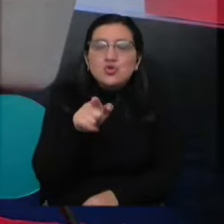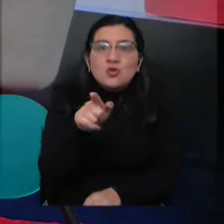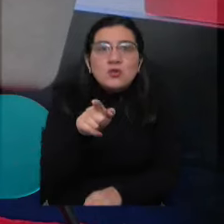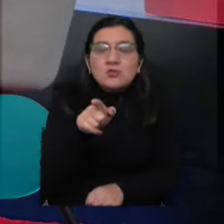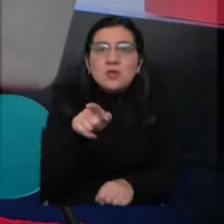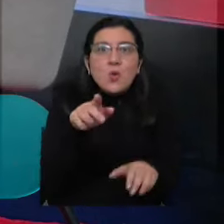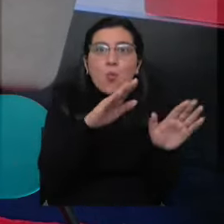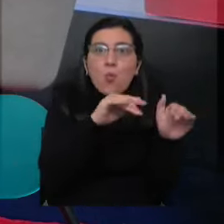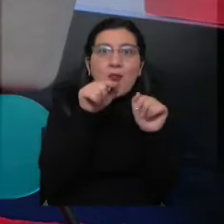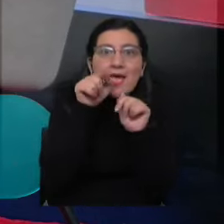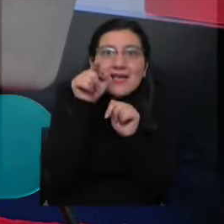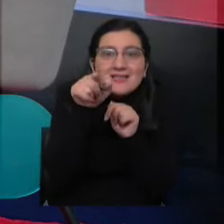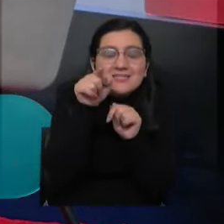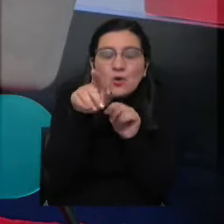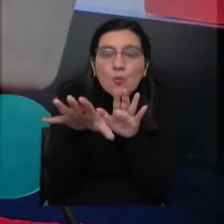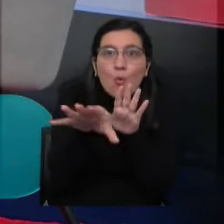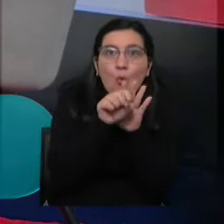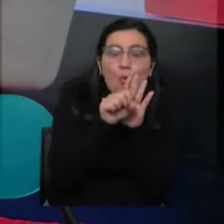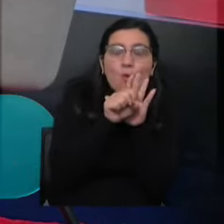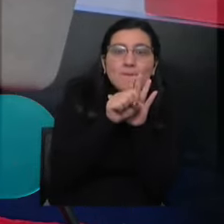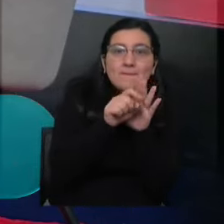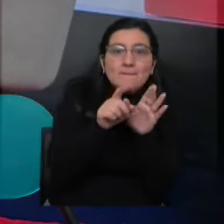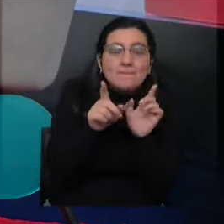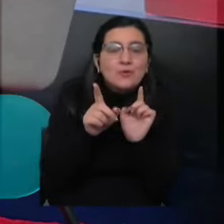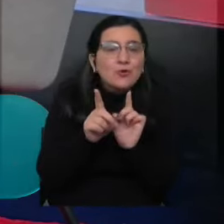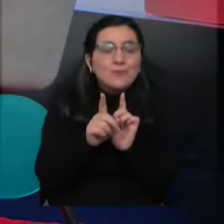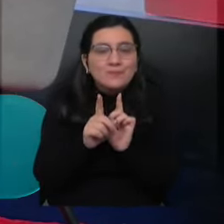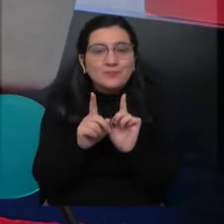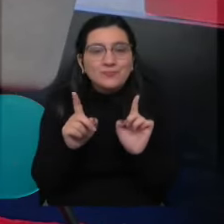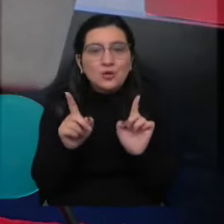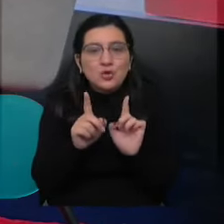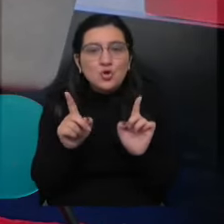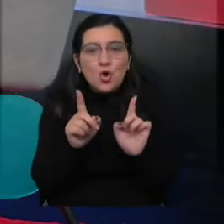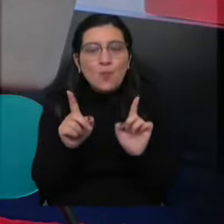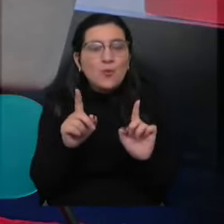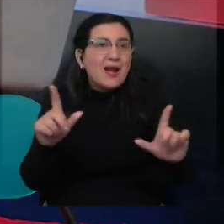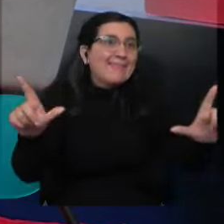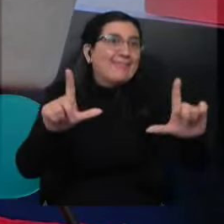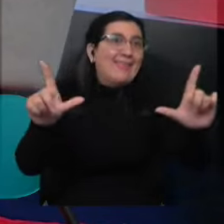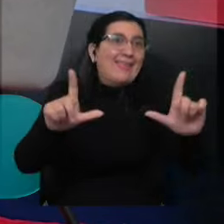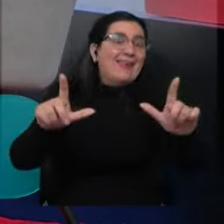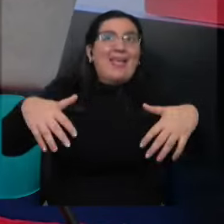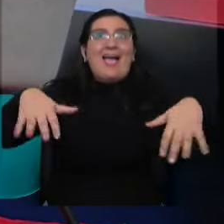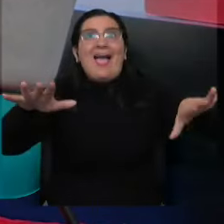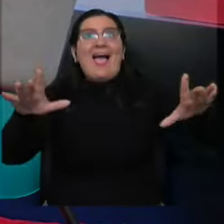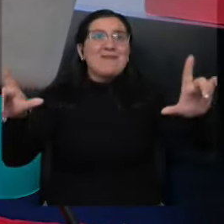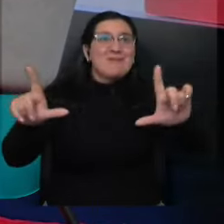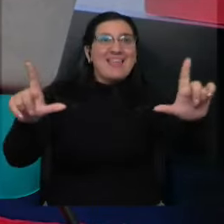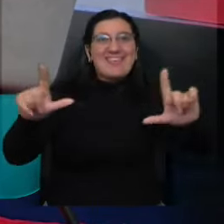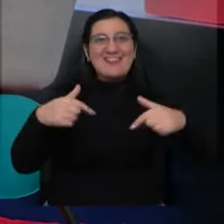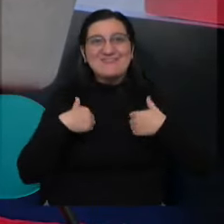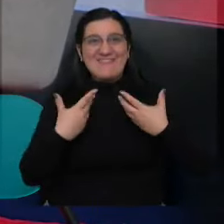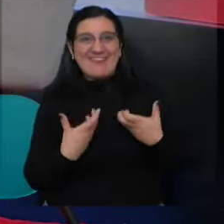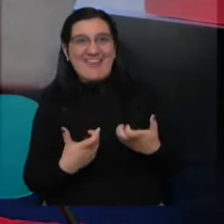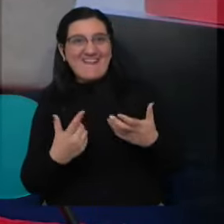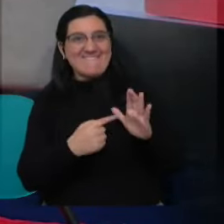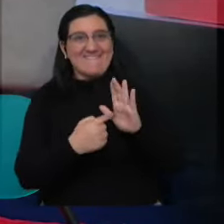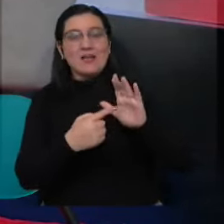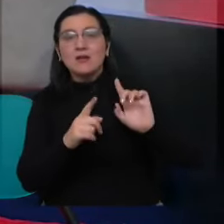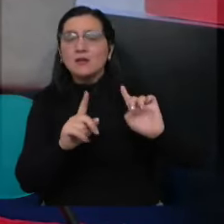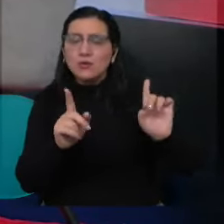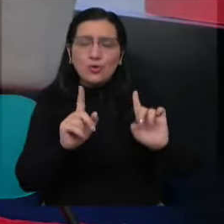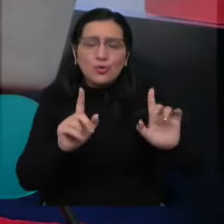ella no eso de pero quería ser como ella no no por no por el medio en sí porque a veces hay mucha gente que le gusta la tele como medio no Yo siempre digo